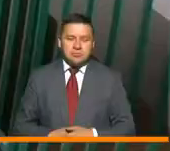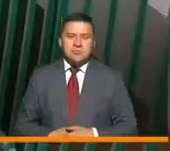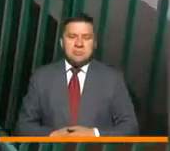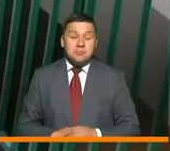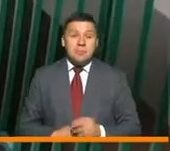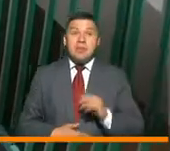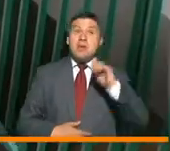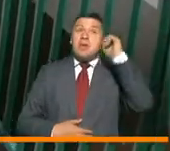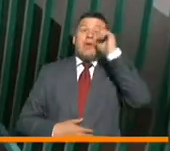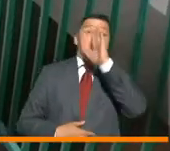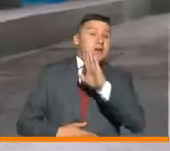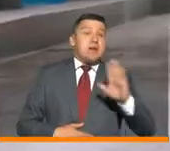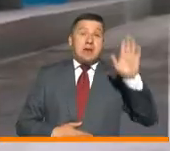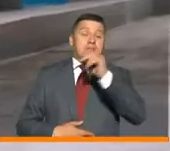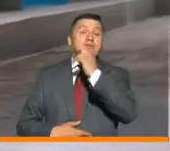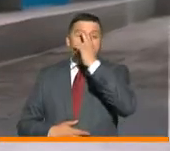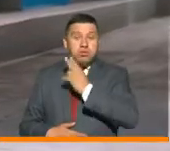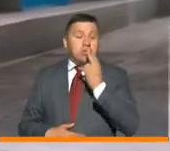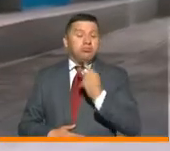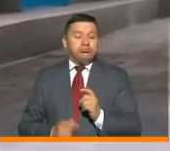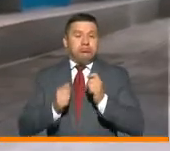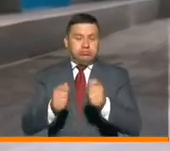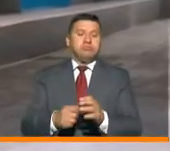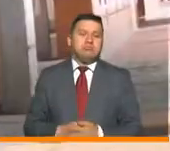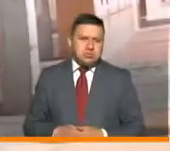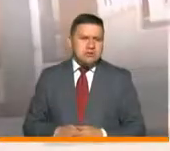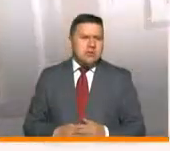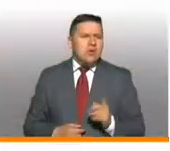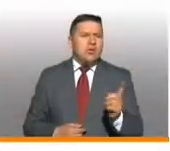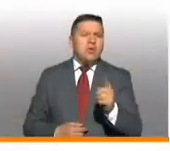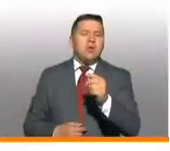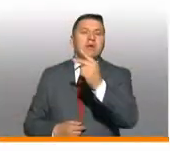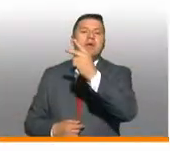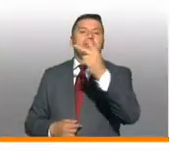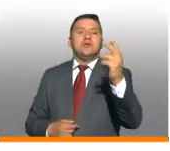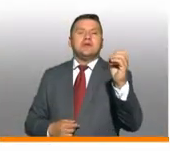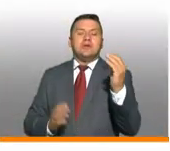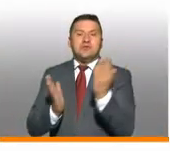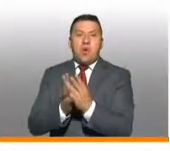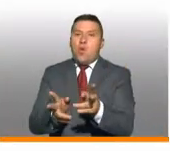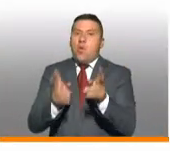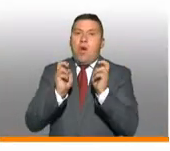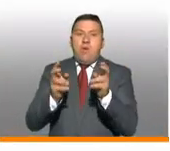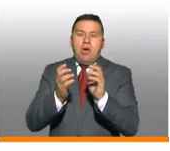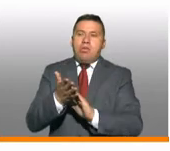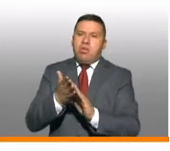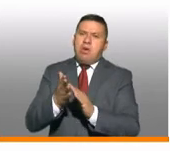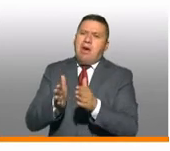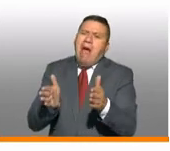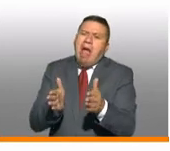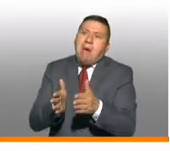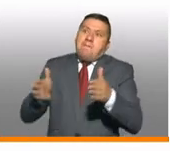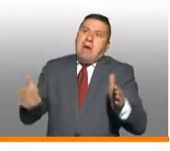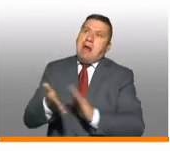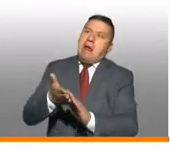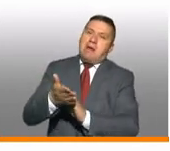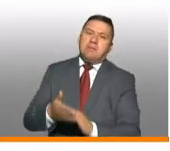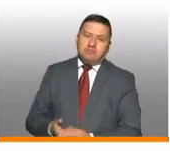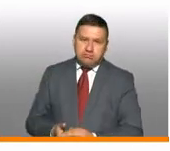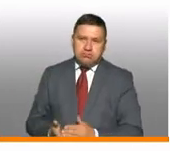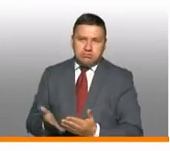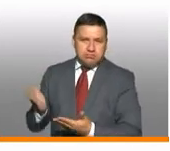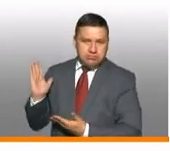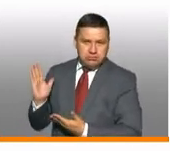El Gobierno Nacional está cumpliendo su compromiso y ha entregado 200 colegios nuevos o ampliados en todo el país.